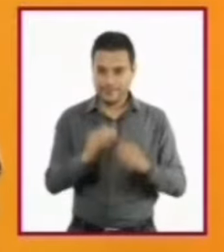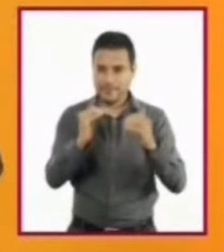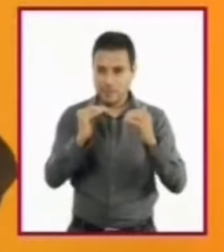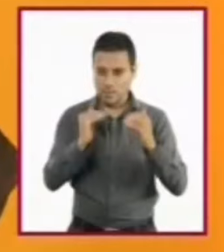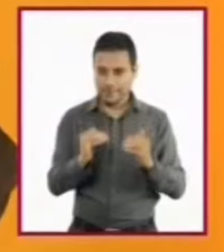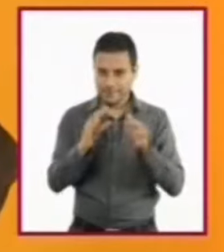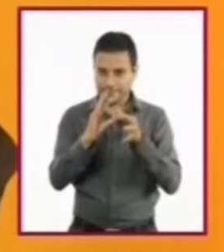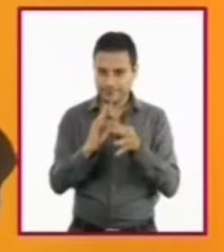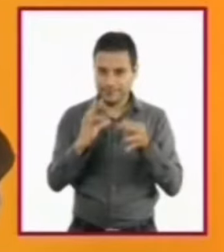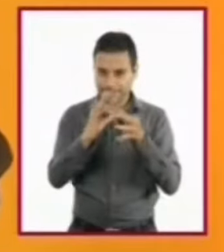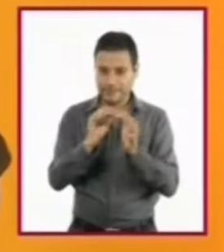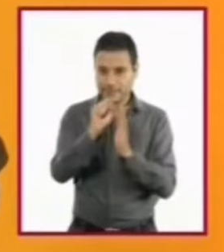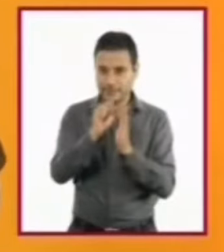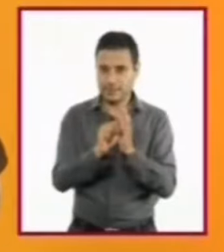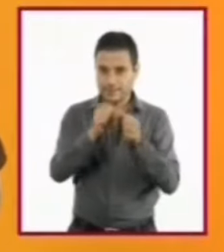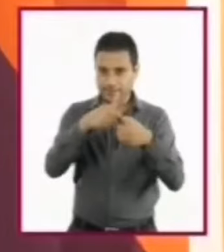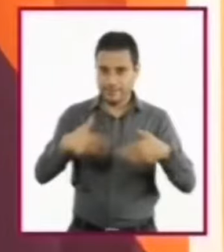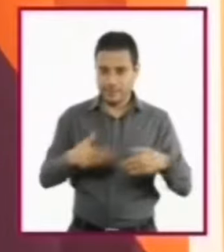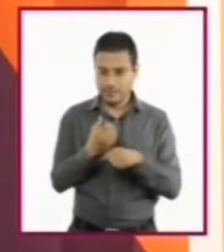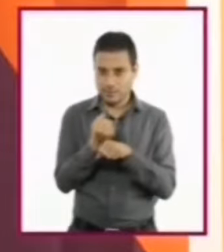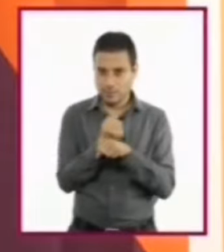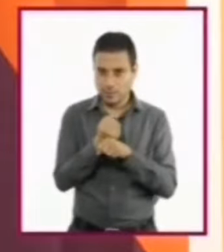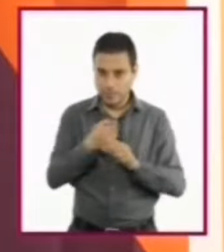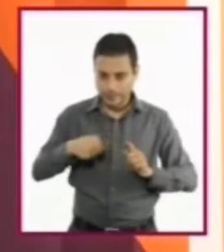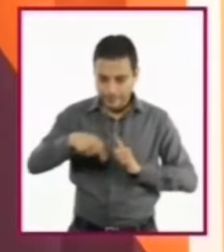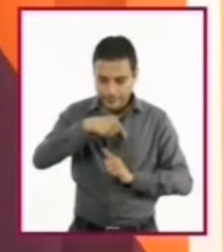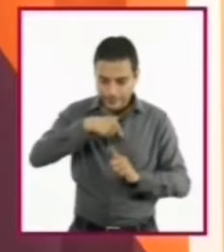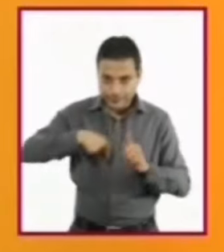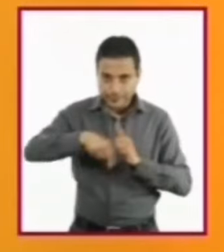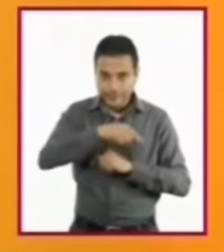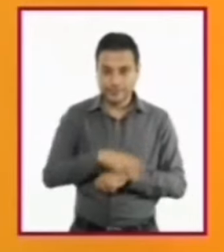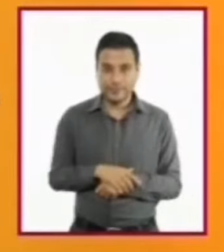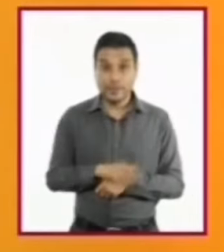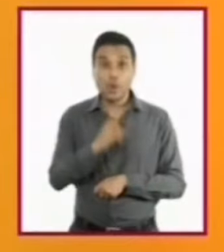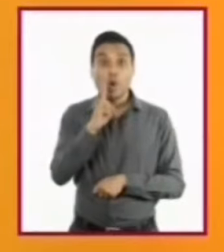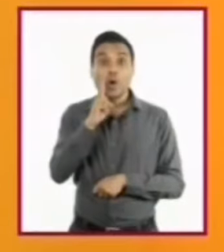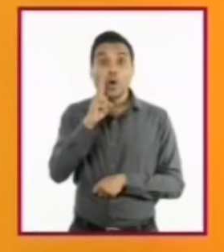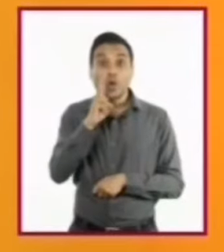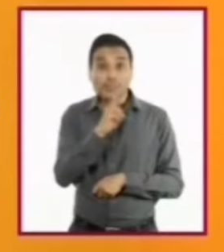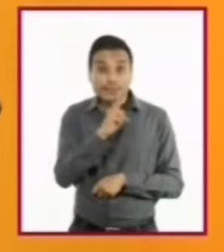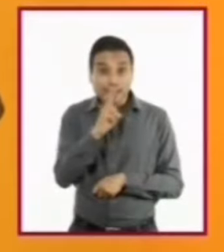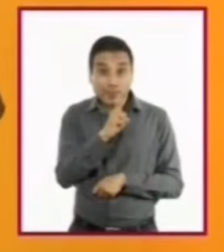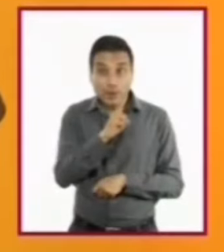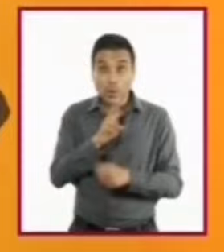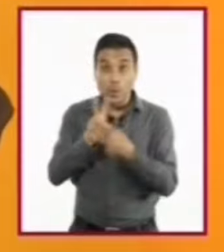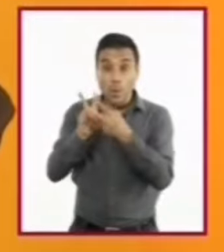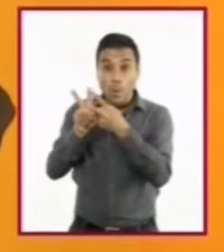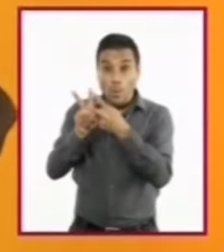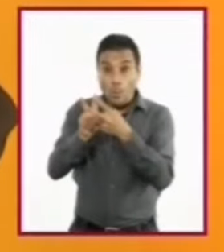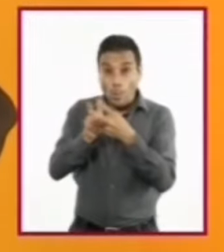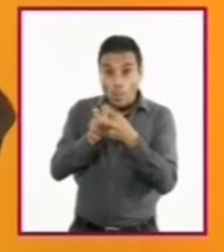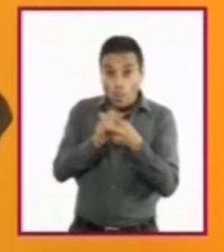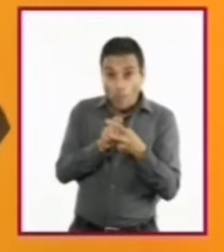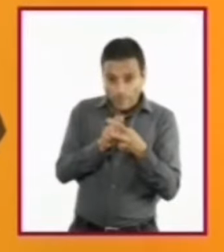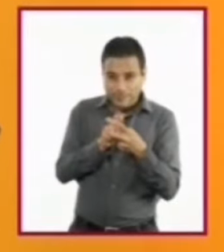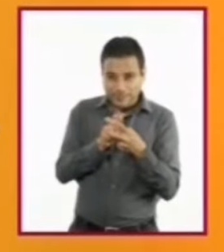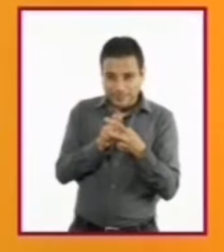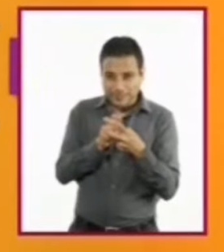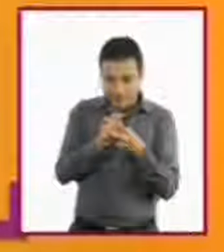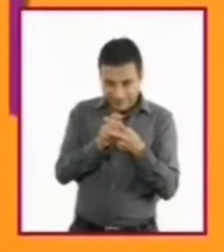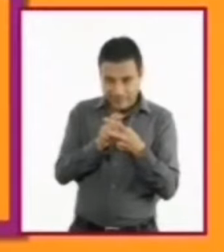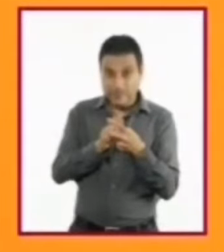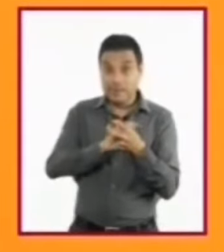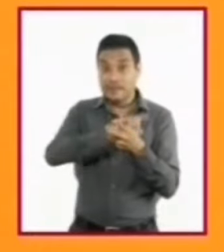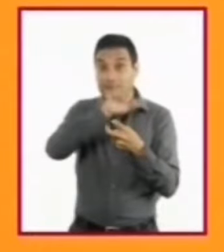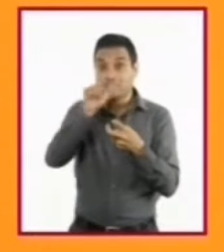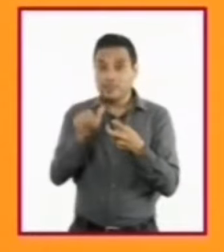al sistema circulatorio, que se encarga de transportar el oxígeno que toma a su paso por los alvéolos dentro de